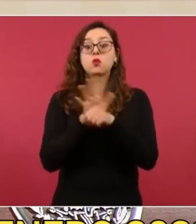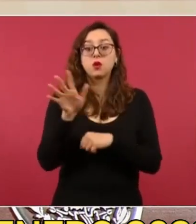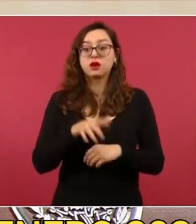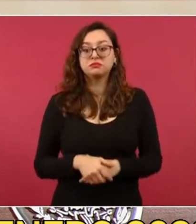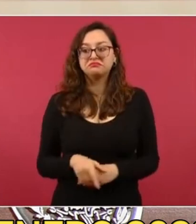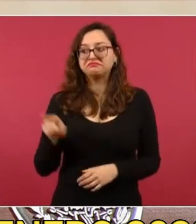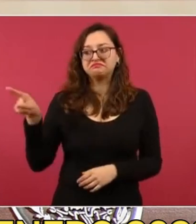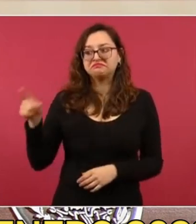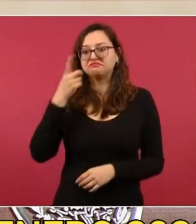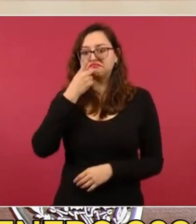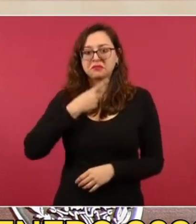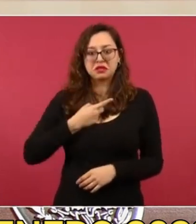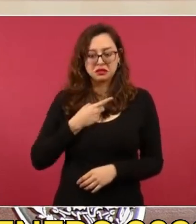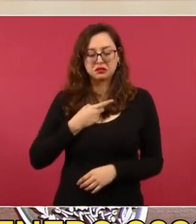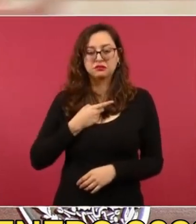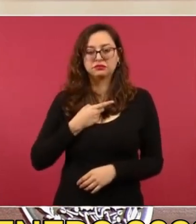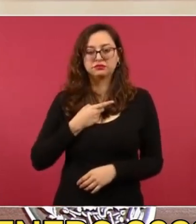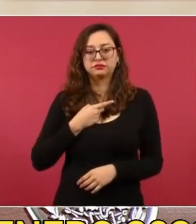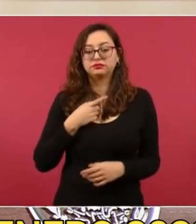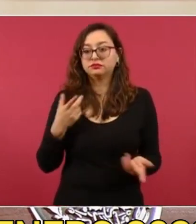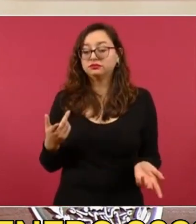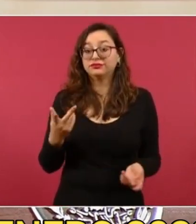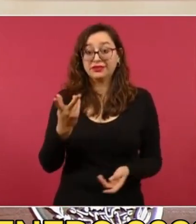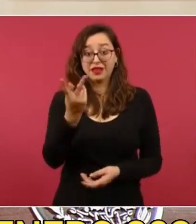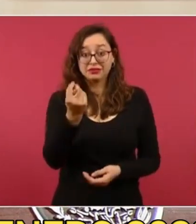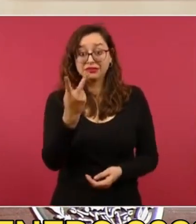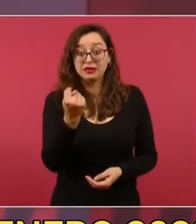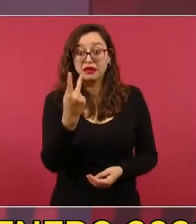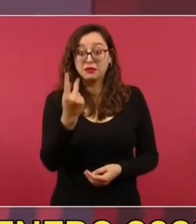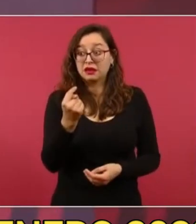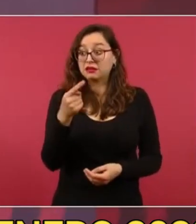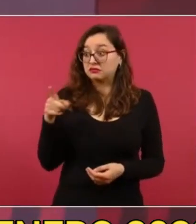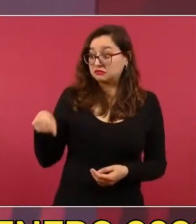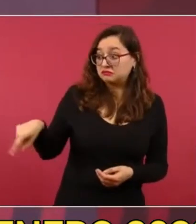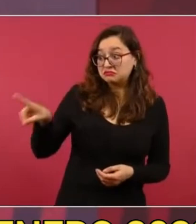de participar en la televisión pública.